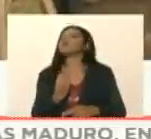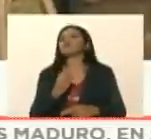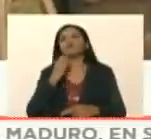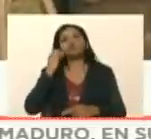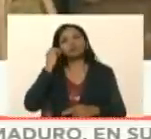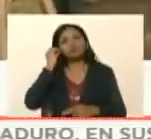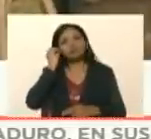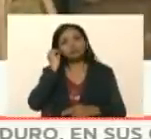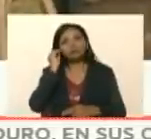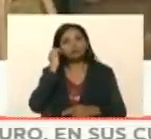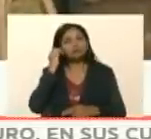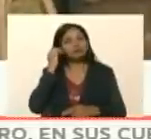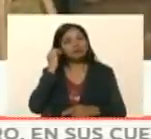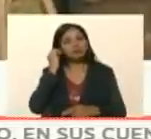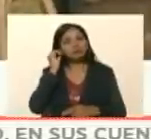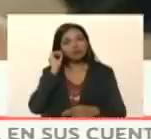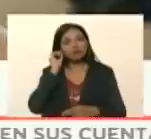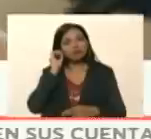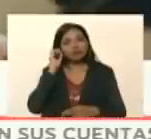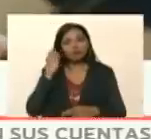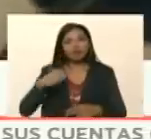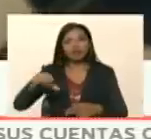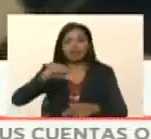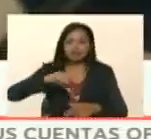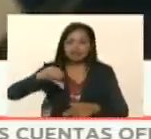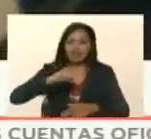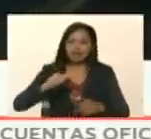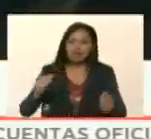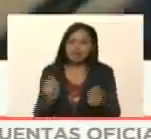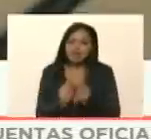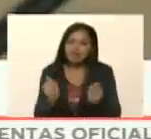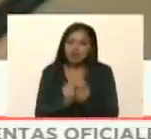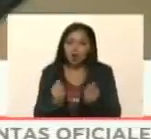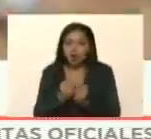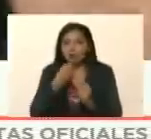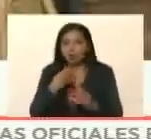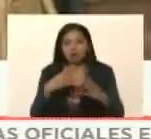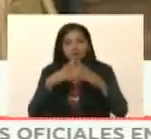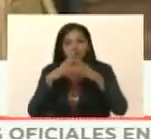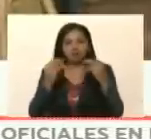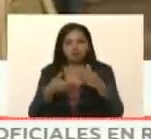Aceite de coco, mire. Aquí está el aceite de coco, que es bueno para todo.